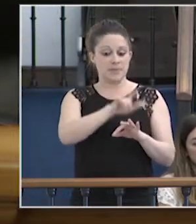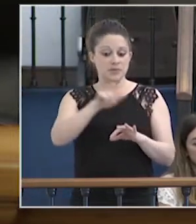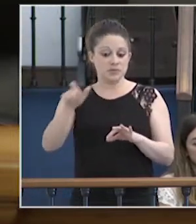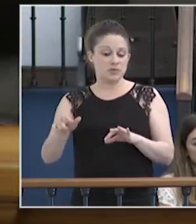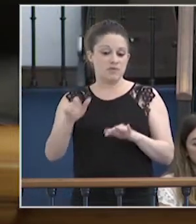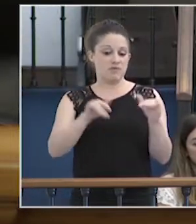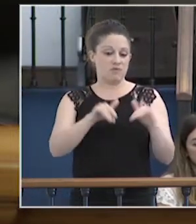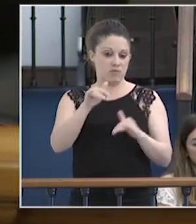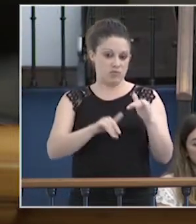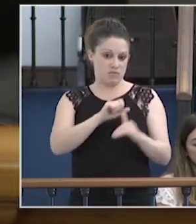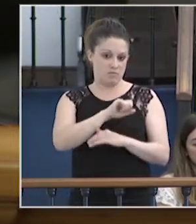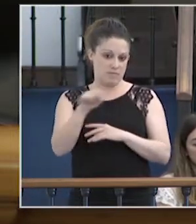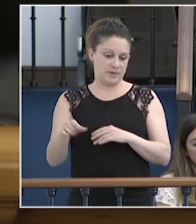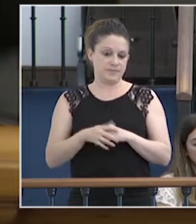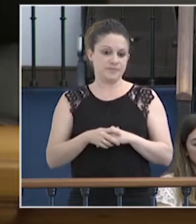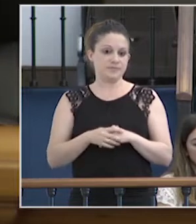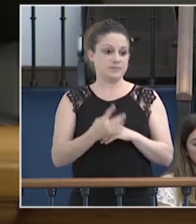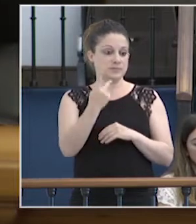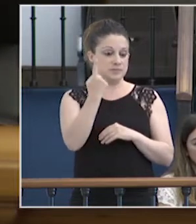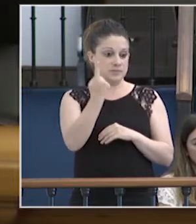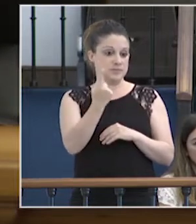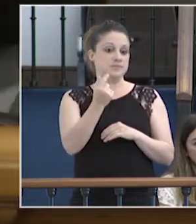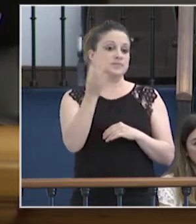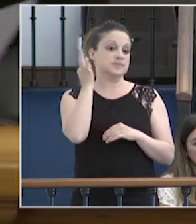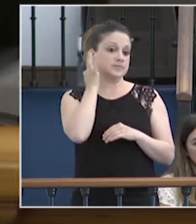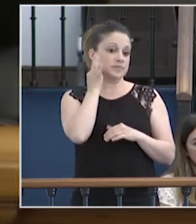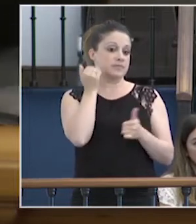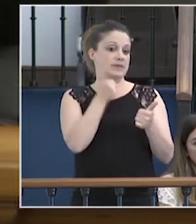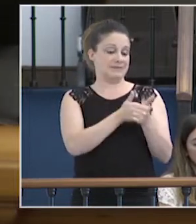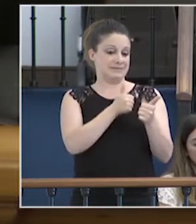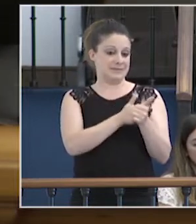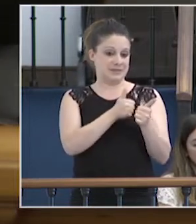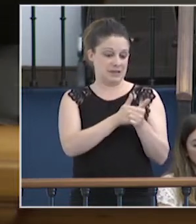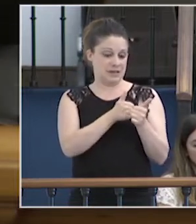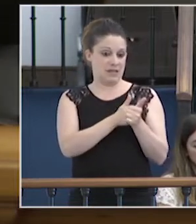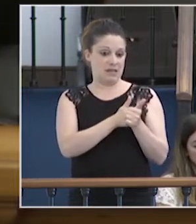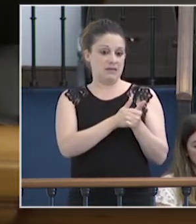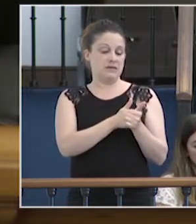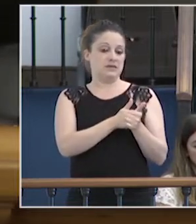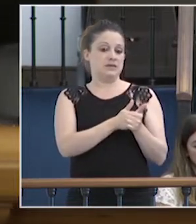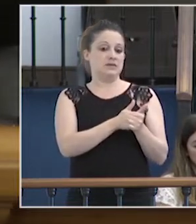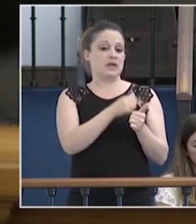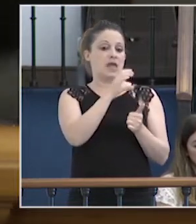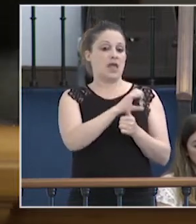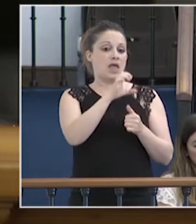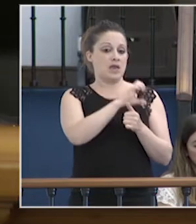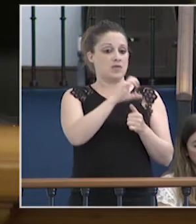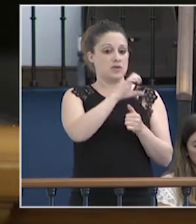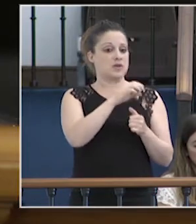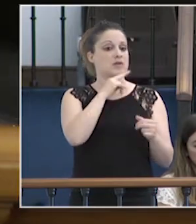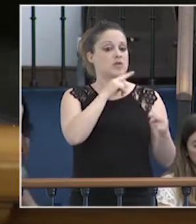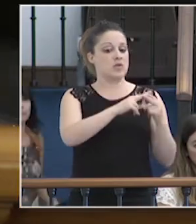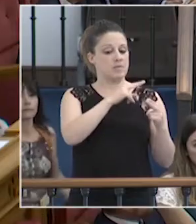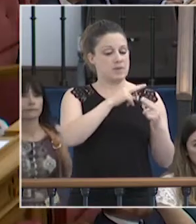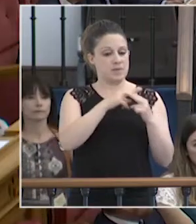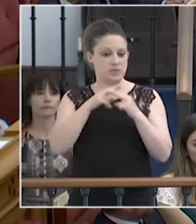más votos. Una de las señoras secretarias, de nuevo, doña Carolina Agudo Alonso, procederá al llamamiento de los señores diputados y diputadas por orden